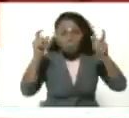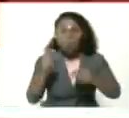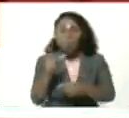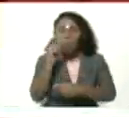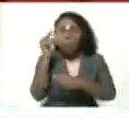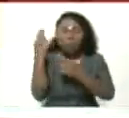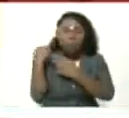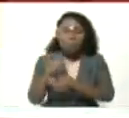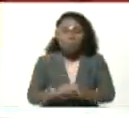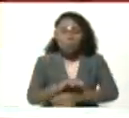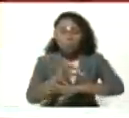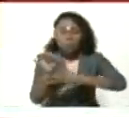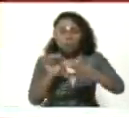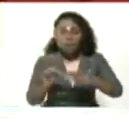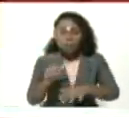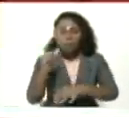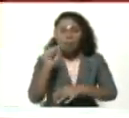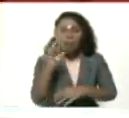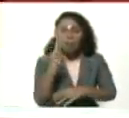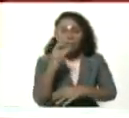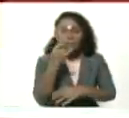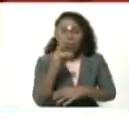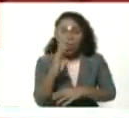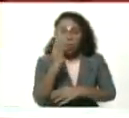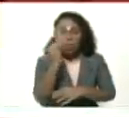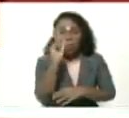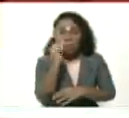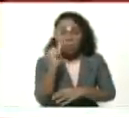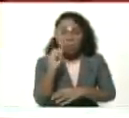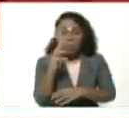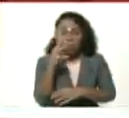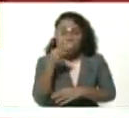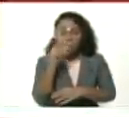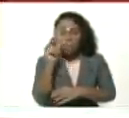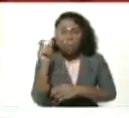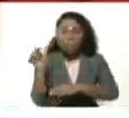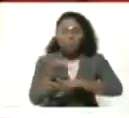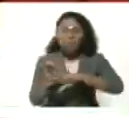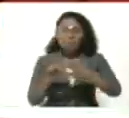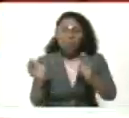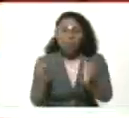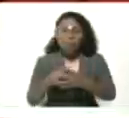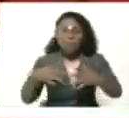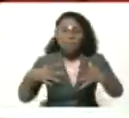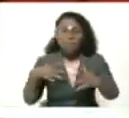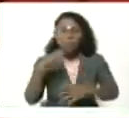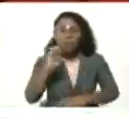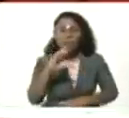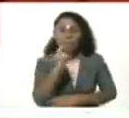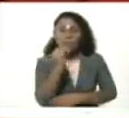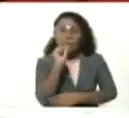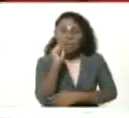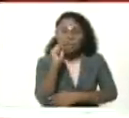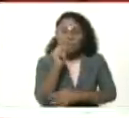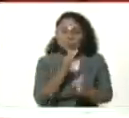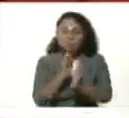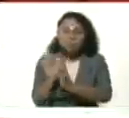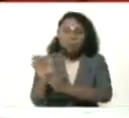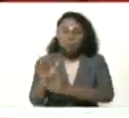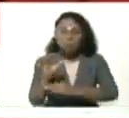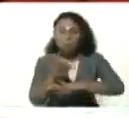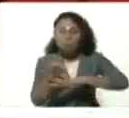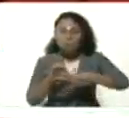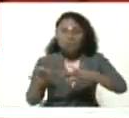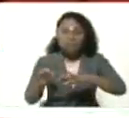Rodríguez. Municipio Arzobispo Chacón, Yolimar Belandria. Municipio Campo Elías, Simón Figueroa. Municipio Guaraque,